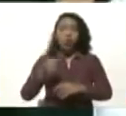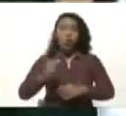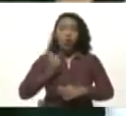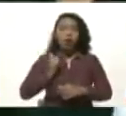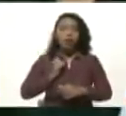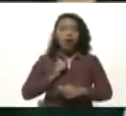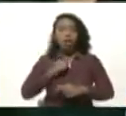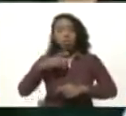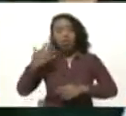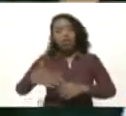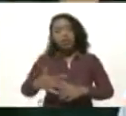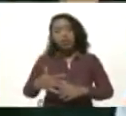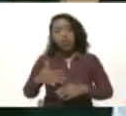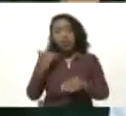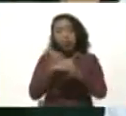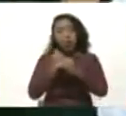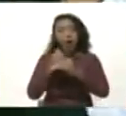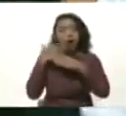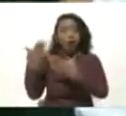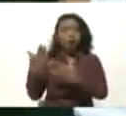se lo negaron a él.